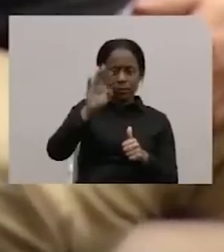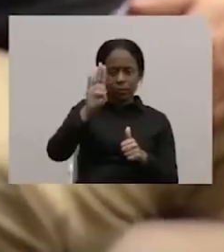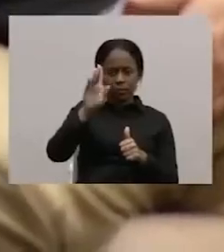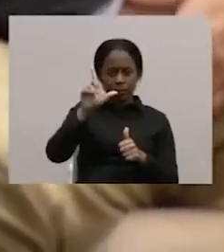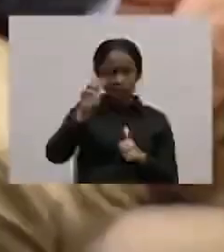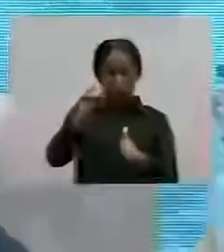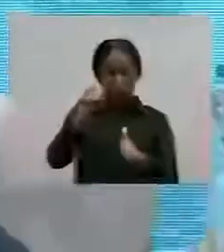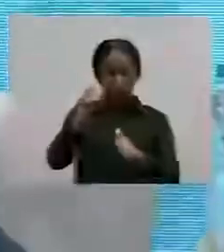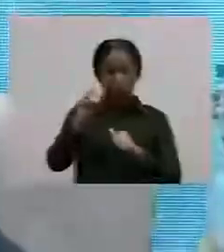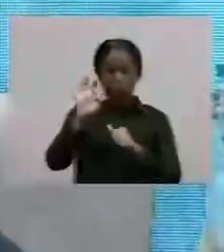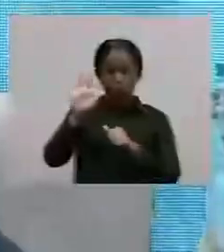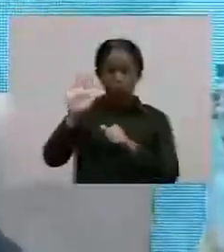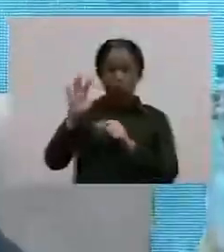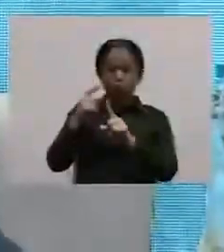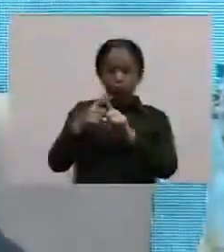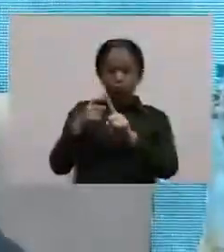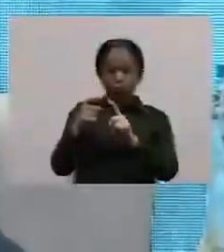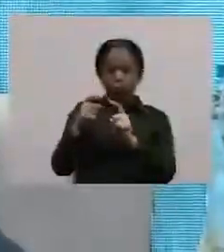es manilejo,